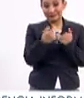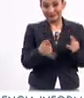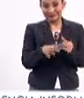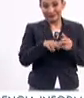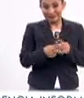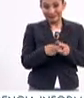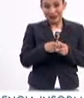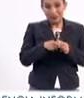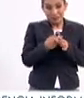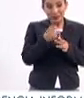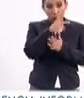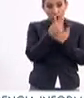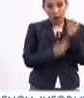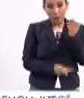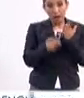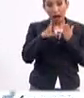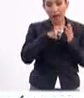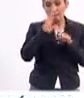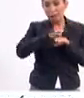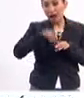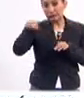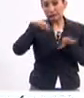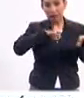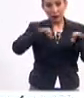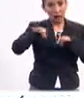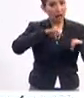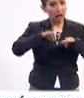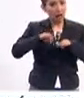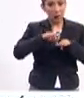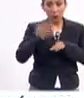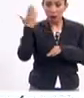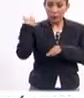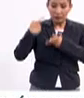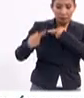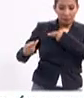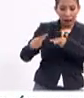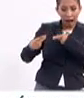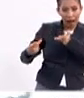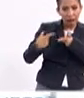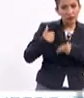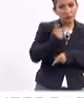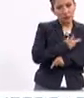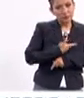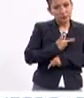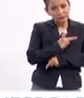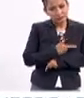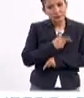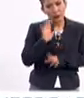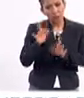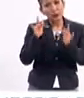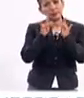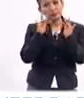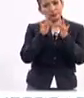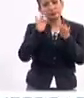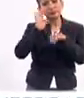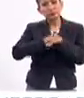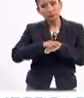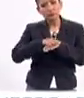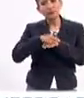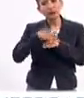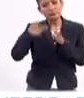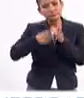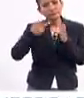inaugurado este programa. Me imagino que debe haber muchísimo trabajo detrás y pues nos encantaría que estuviéramos en